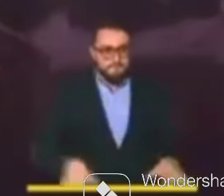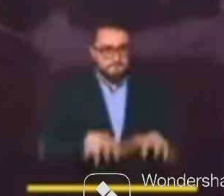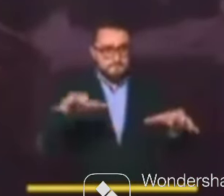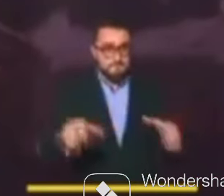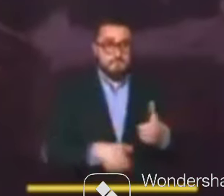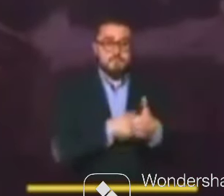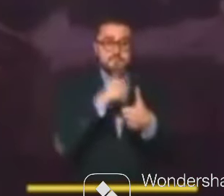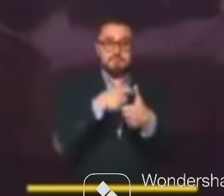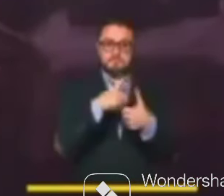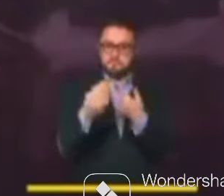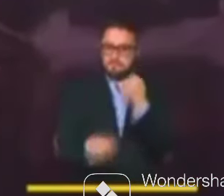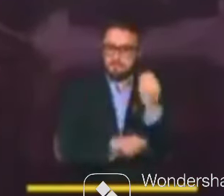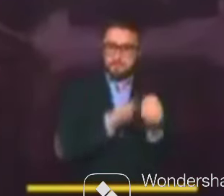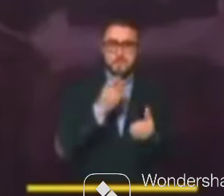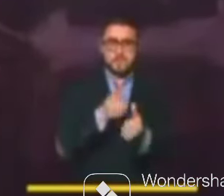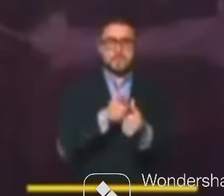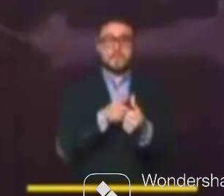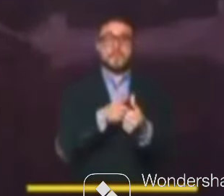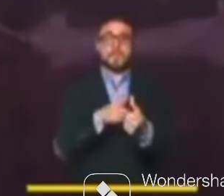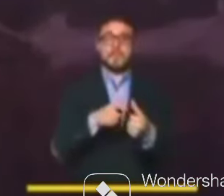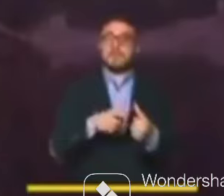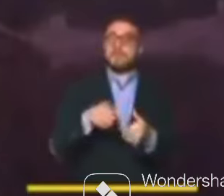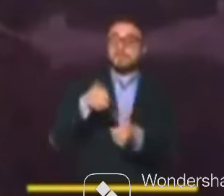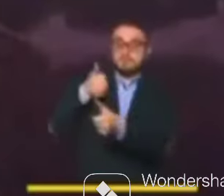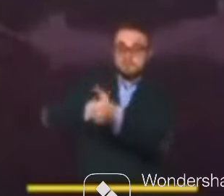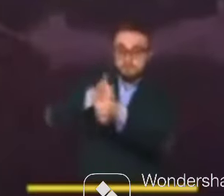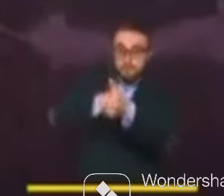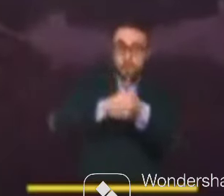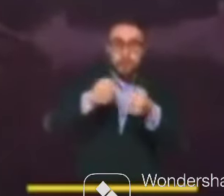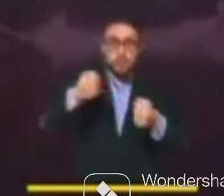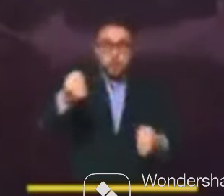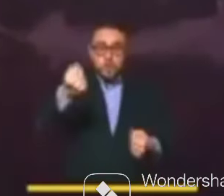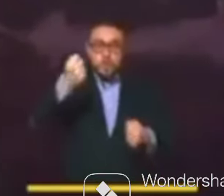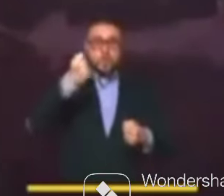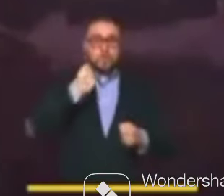Primero, todo soldado de la República,